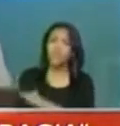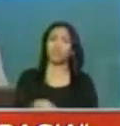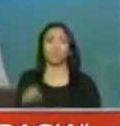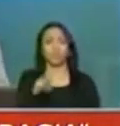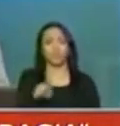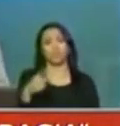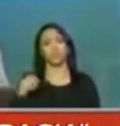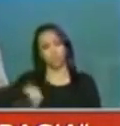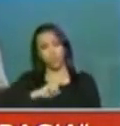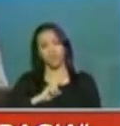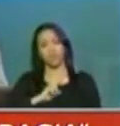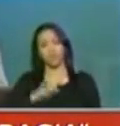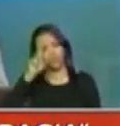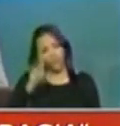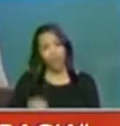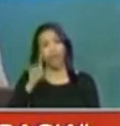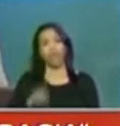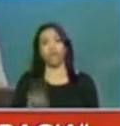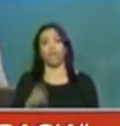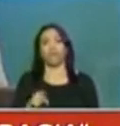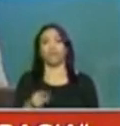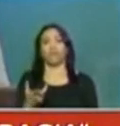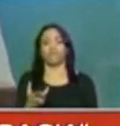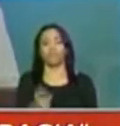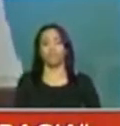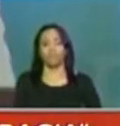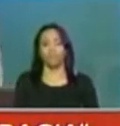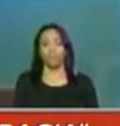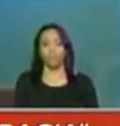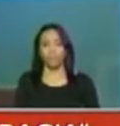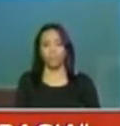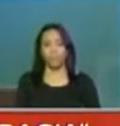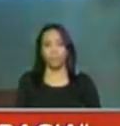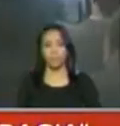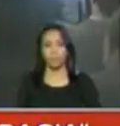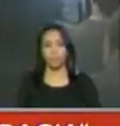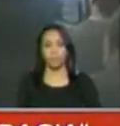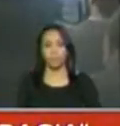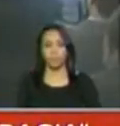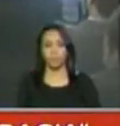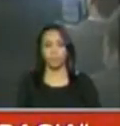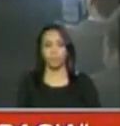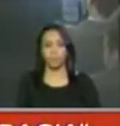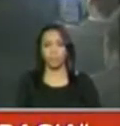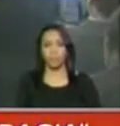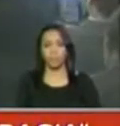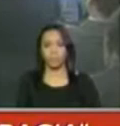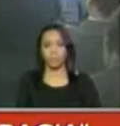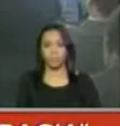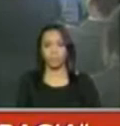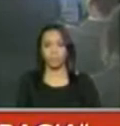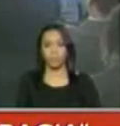que hemos luchado tanto por ella, la frontera del Estado de la democracia. No, bueno, está hablando de